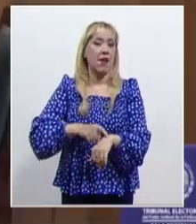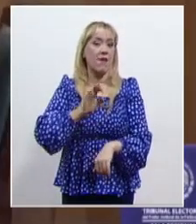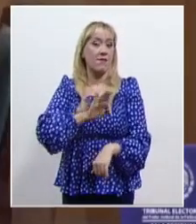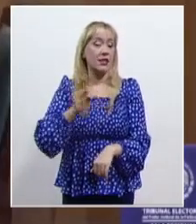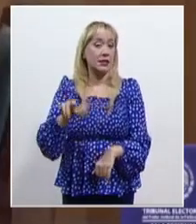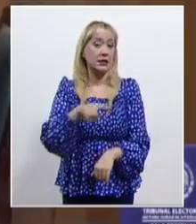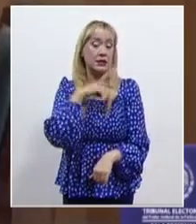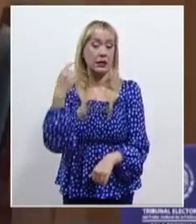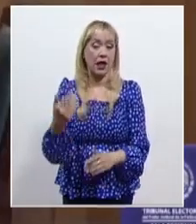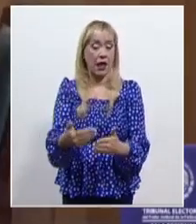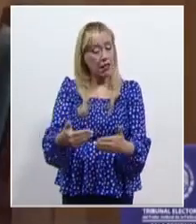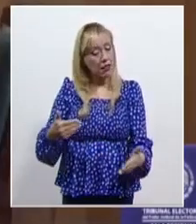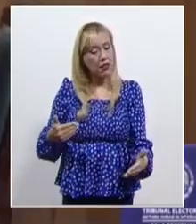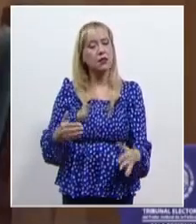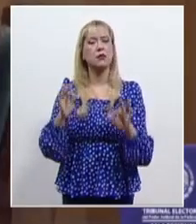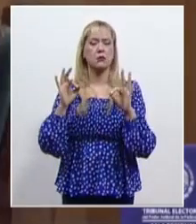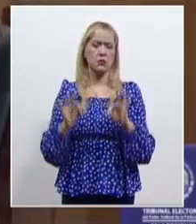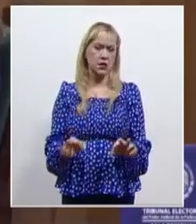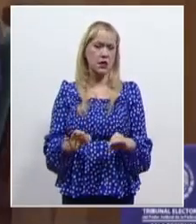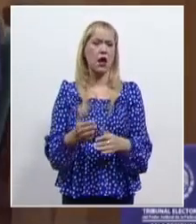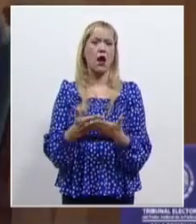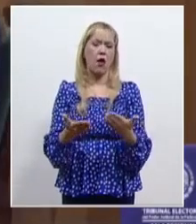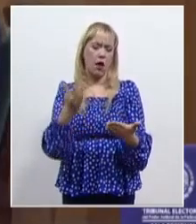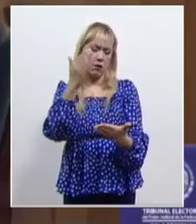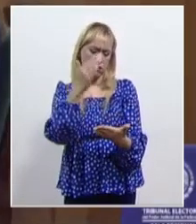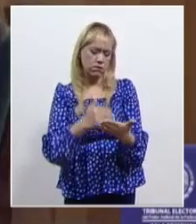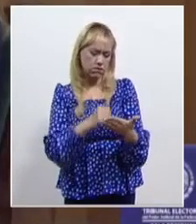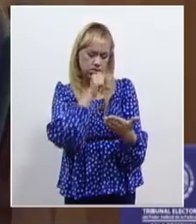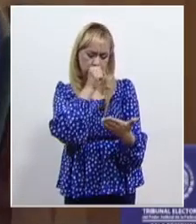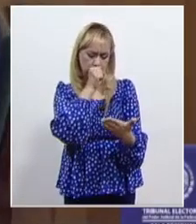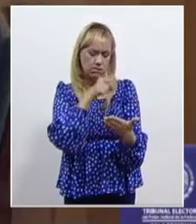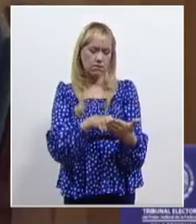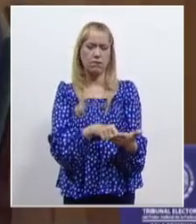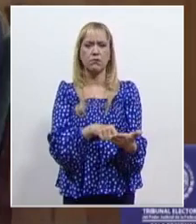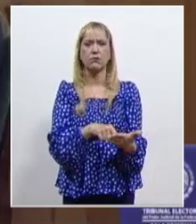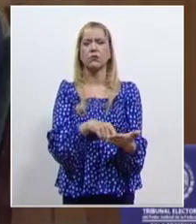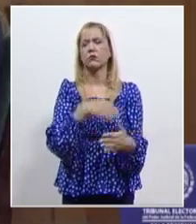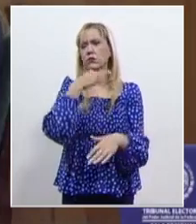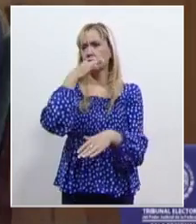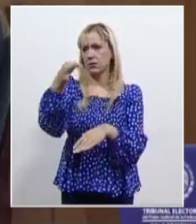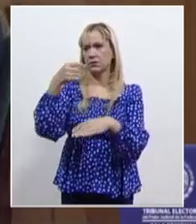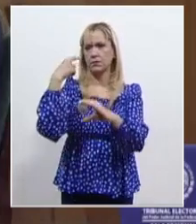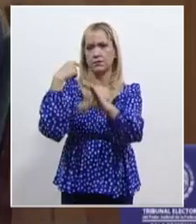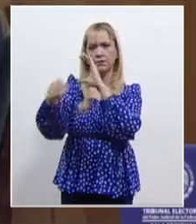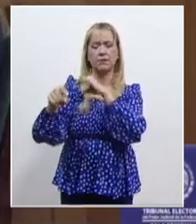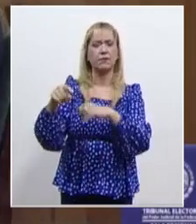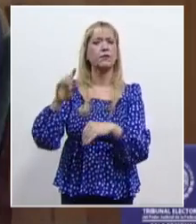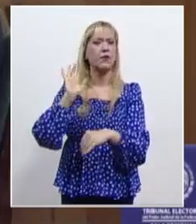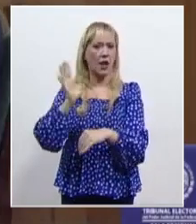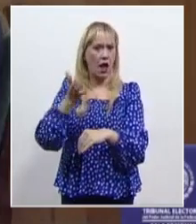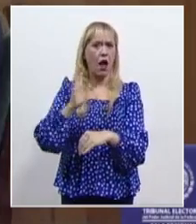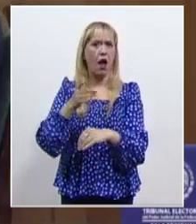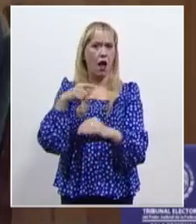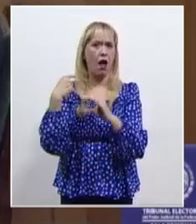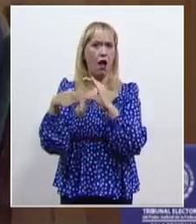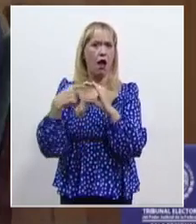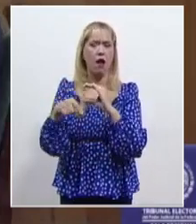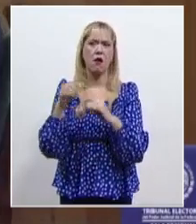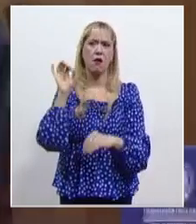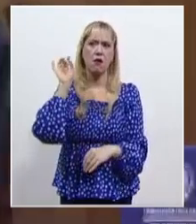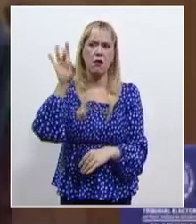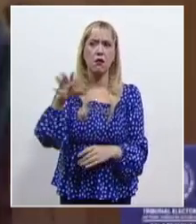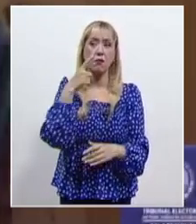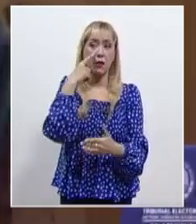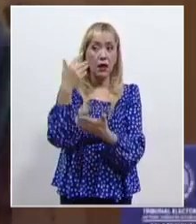Ya que de las constancias que obran en autos se advierte que no solamente recibió el correo electrónico con dichas determinaciones, sino